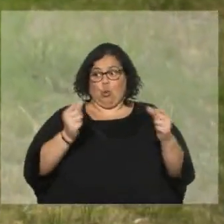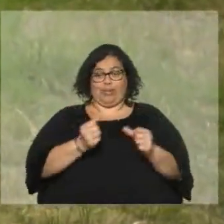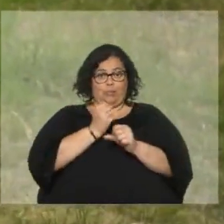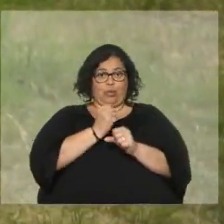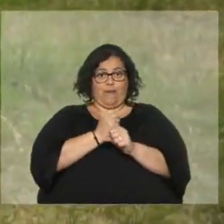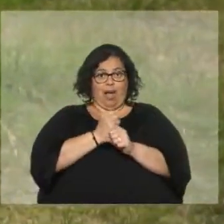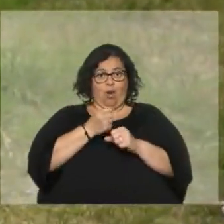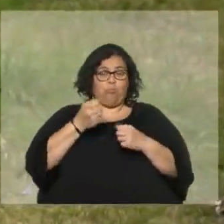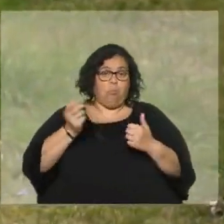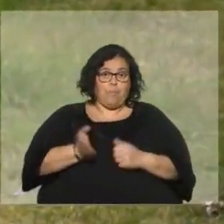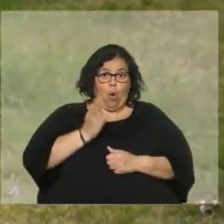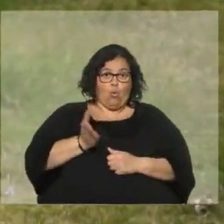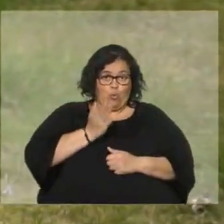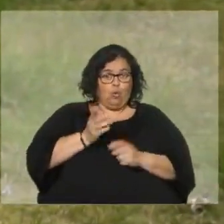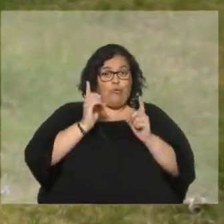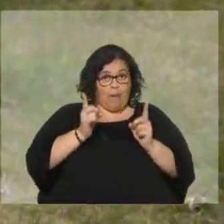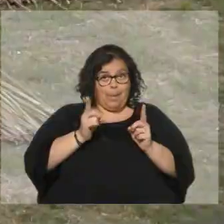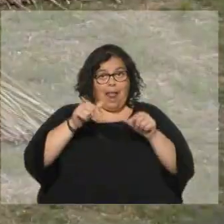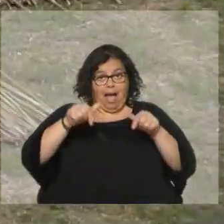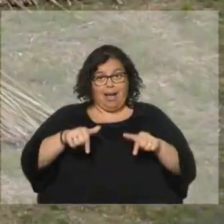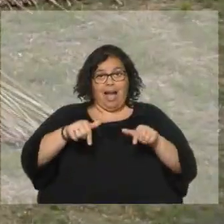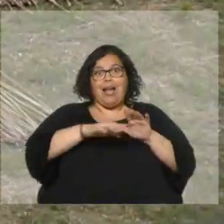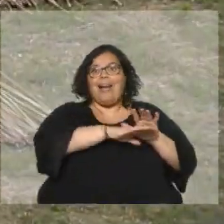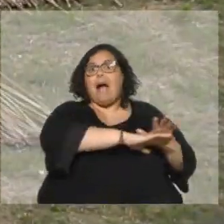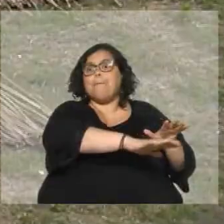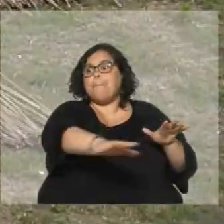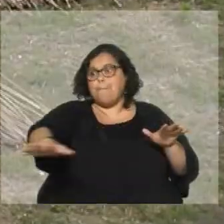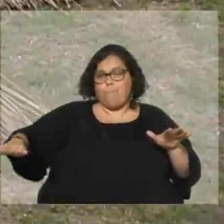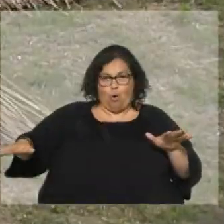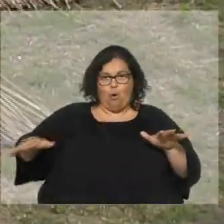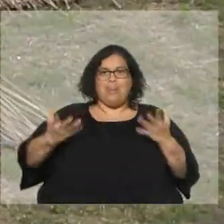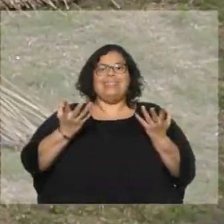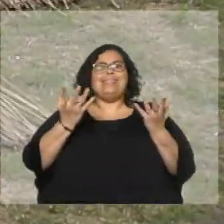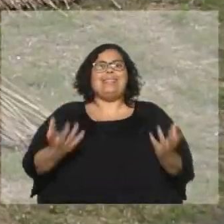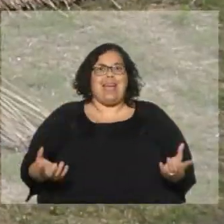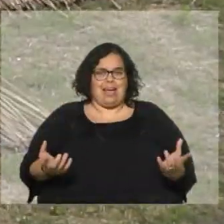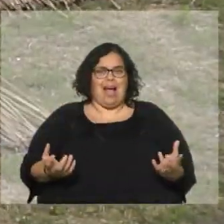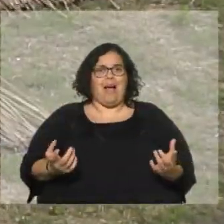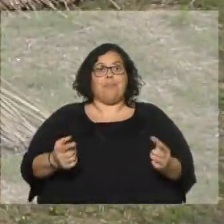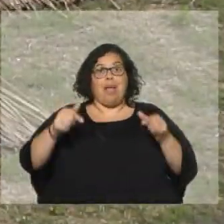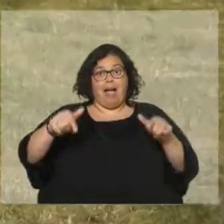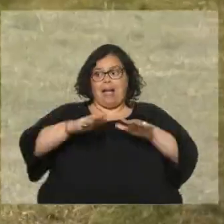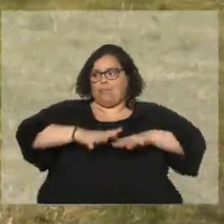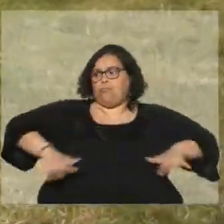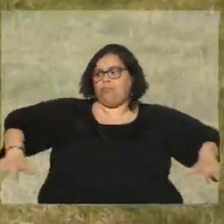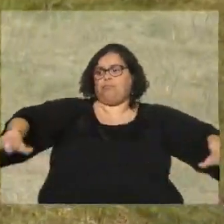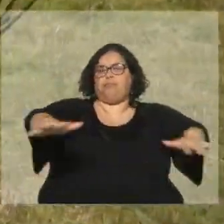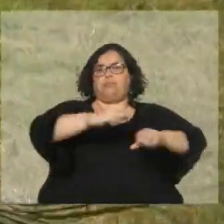nosotros, uh-huh. Tenemos que venir y secarlo acá en el campo. Ahí está. Al secar la carne de campo nosotros tenemos que traerlo hasta acá y extenderlo.